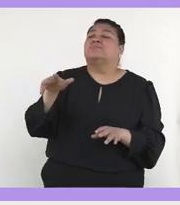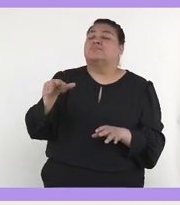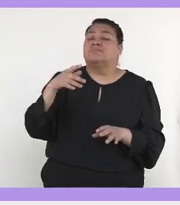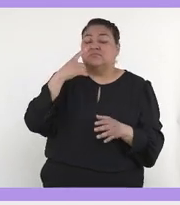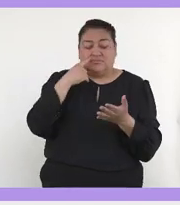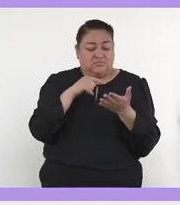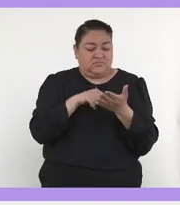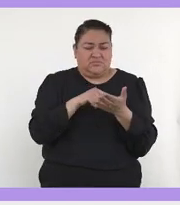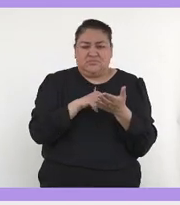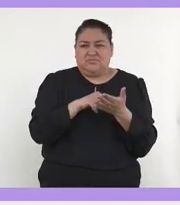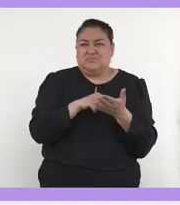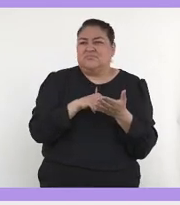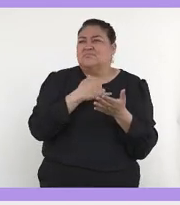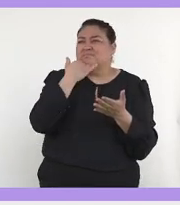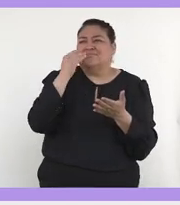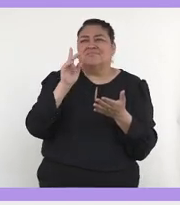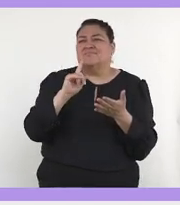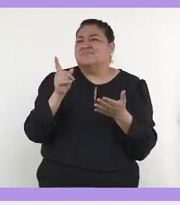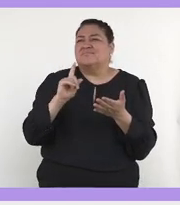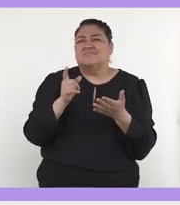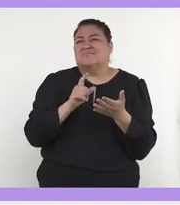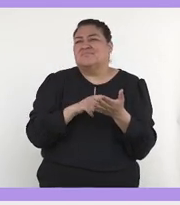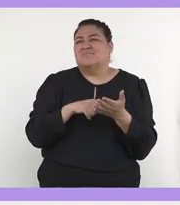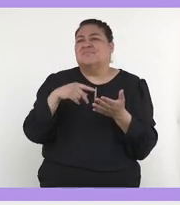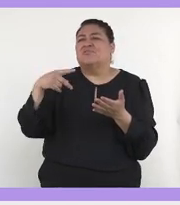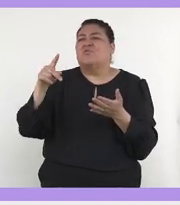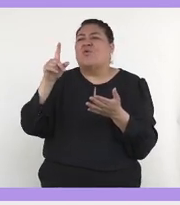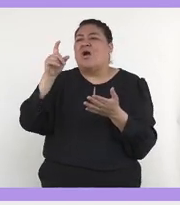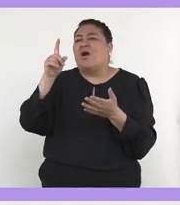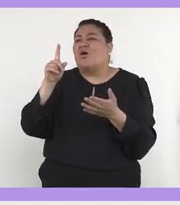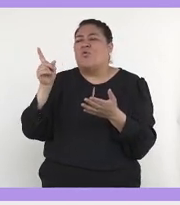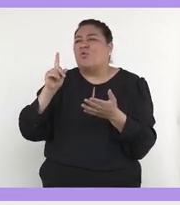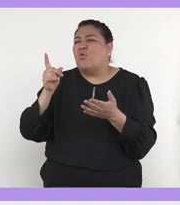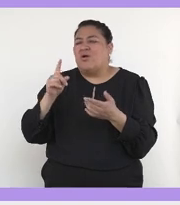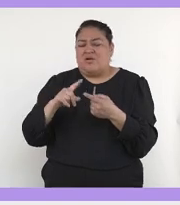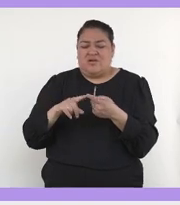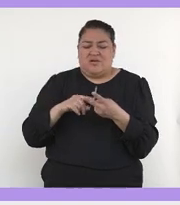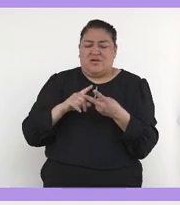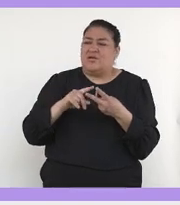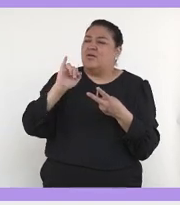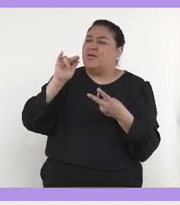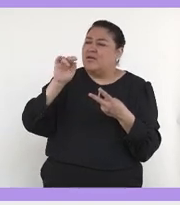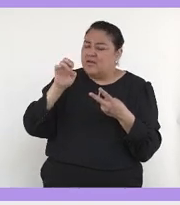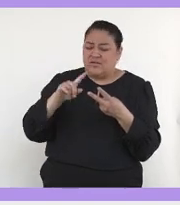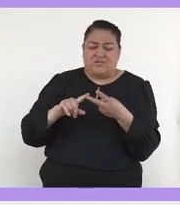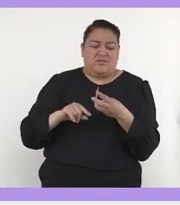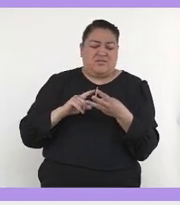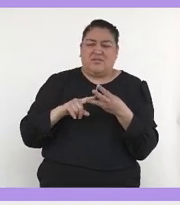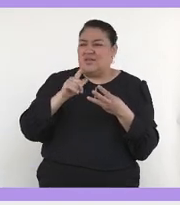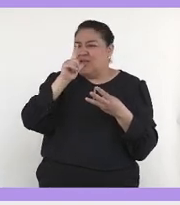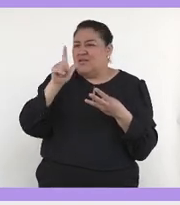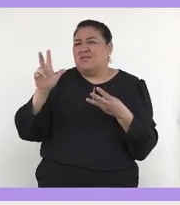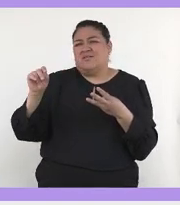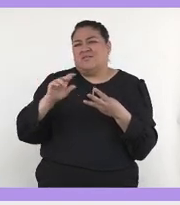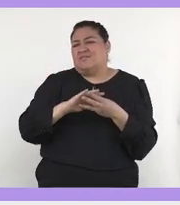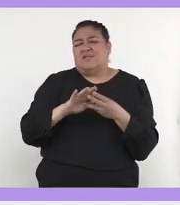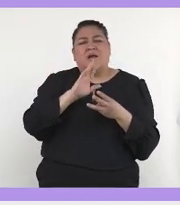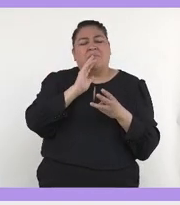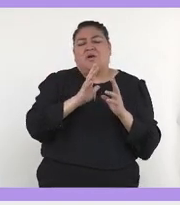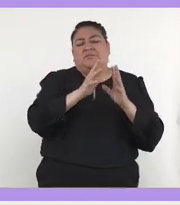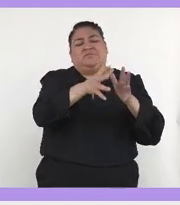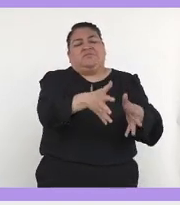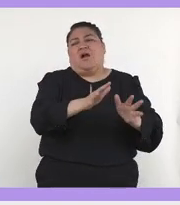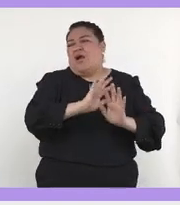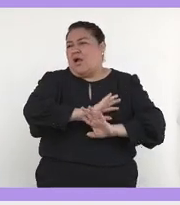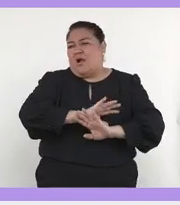que va a estar bien difícil con su con su recibo del agua y con la INE y con el recibo de la luz yo la verdad le recomiendo que mejor